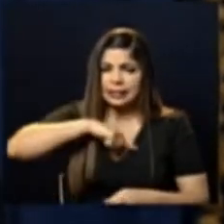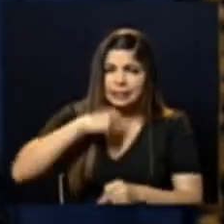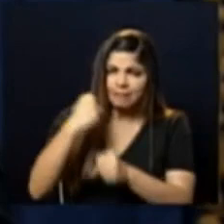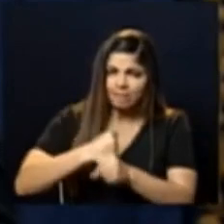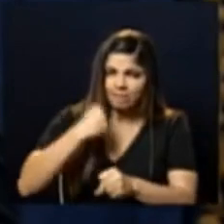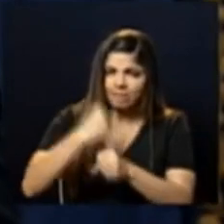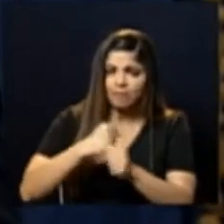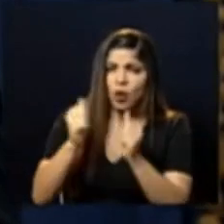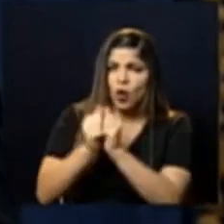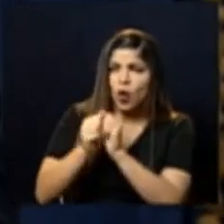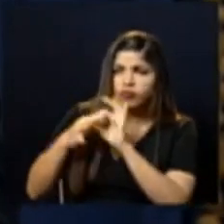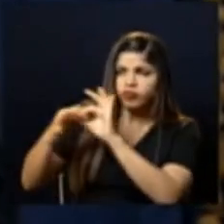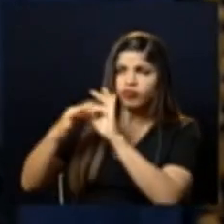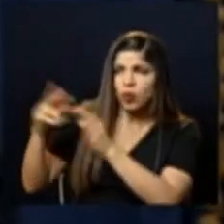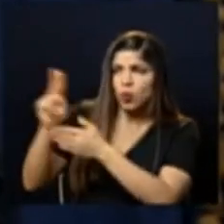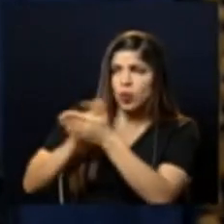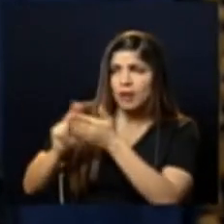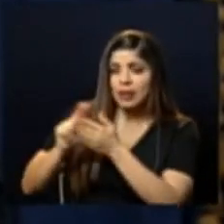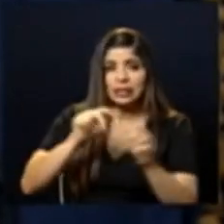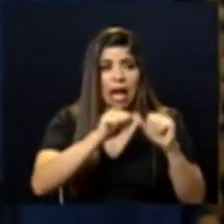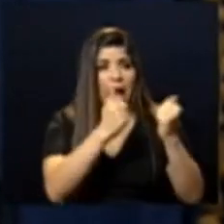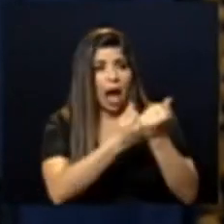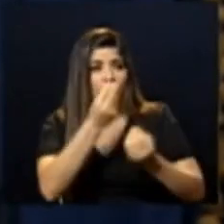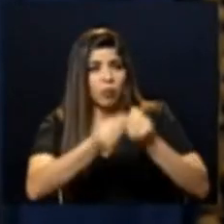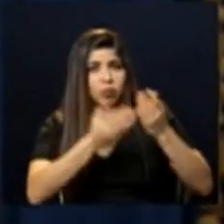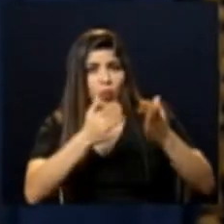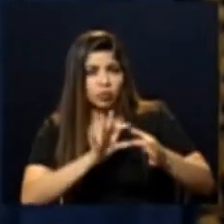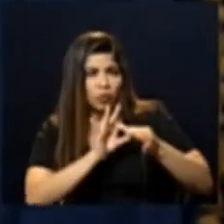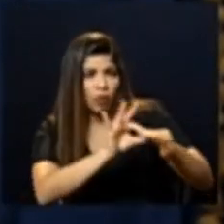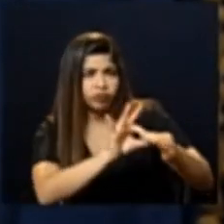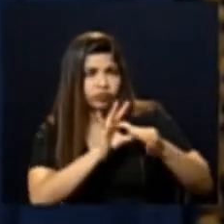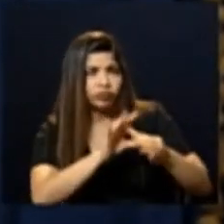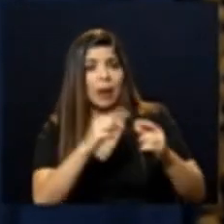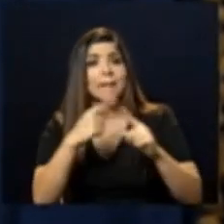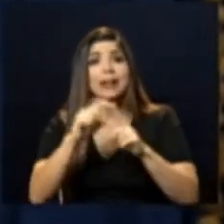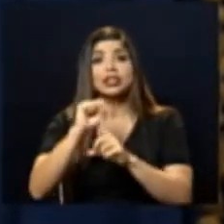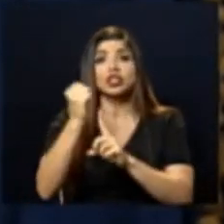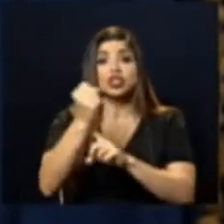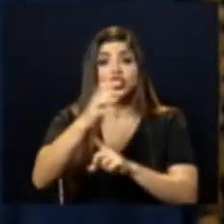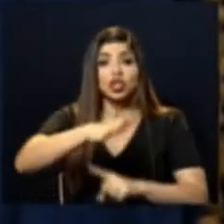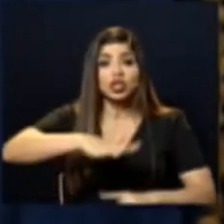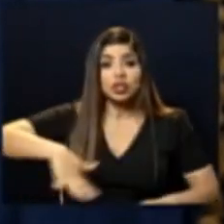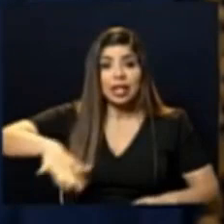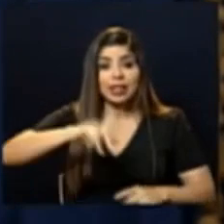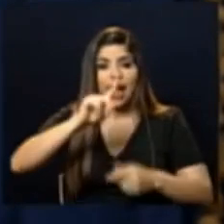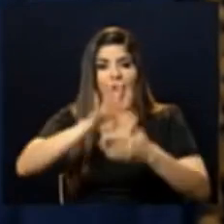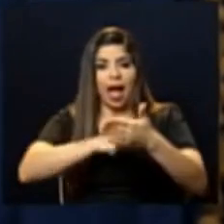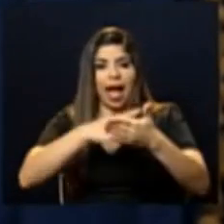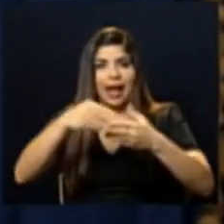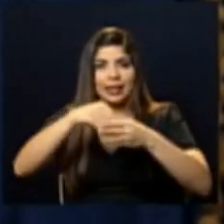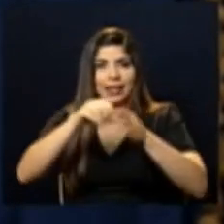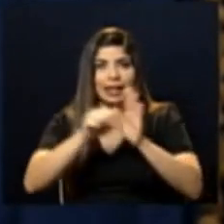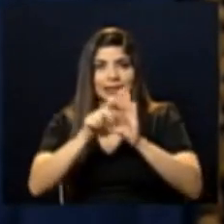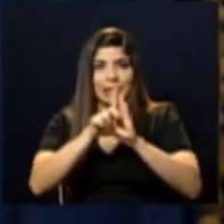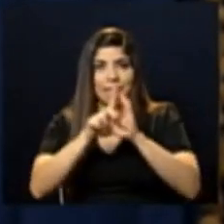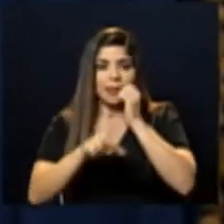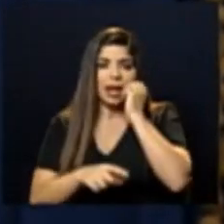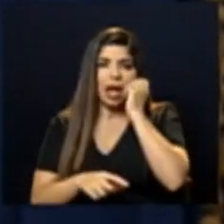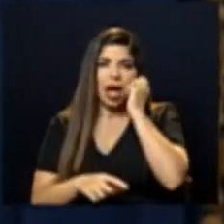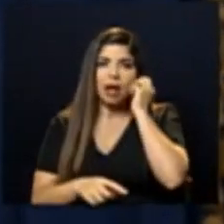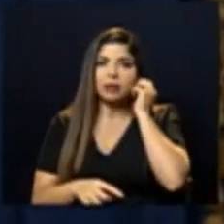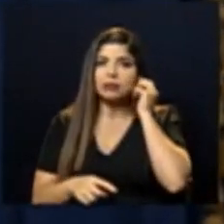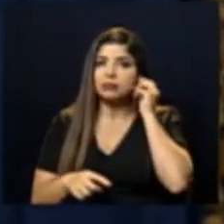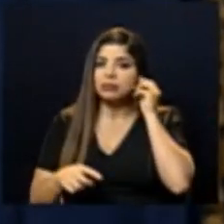con la academia, el sector productivo y la sociedad una agenda legislativa que